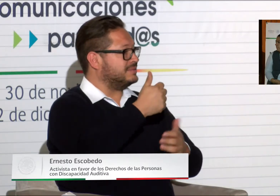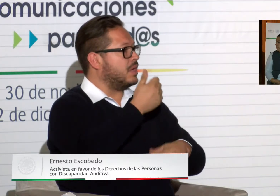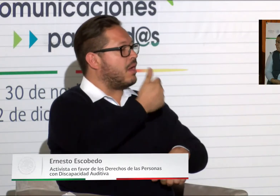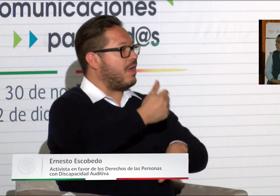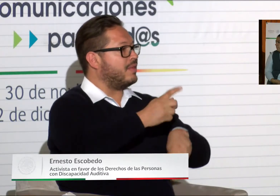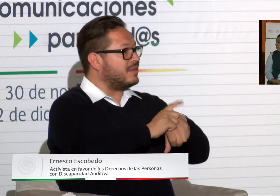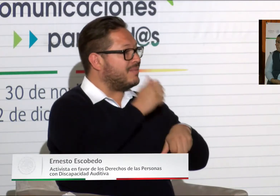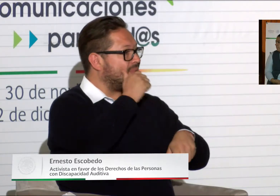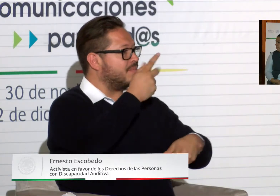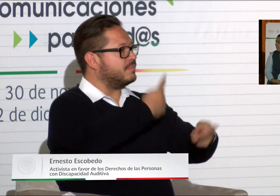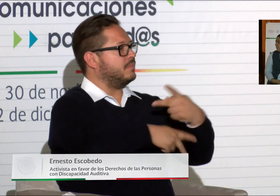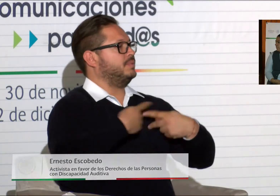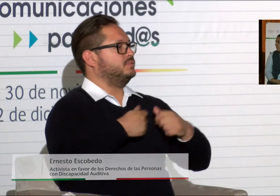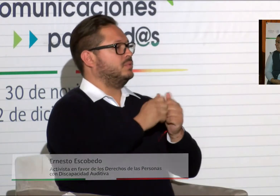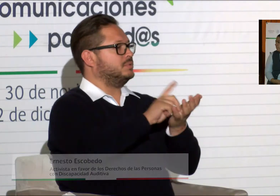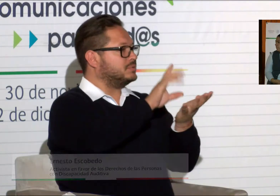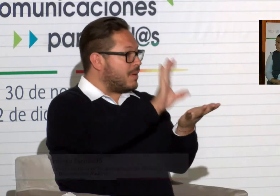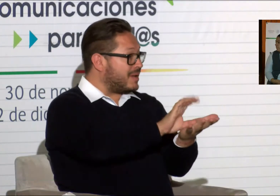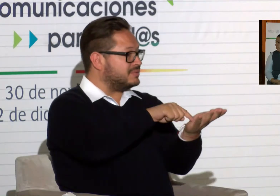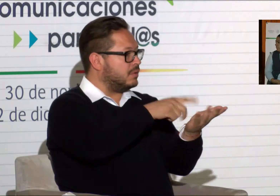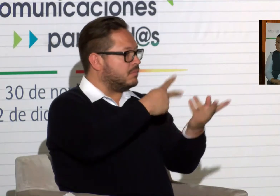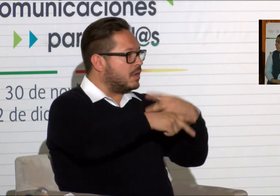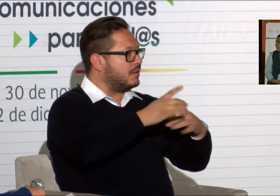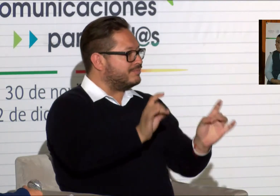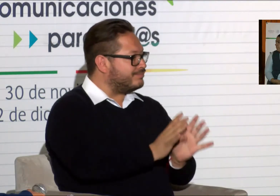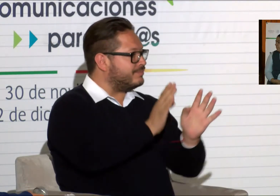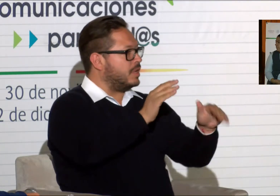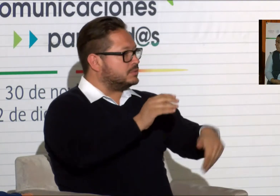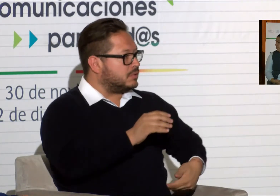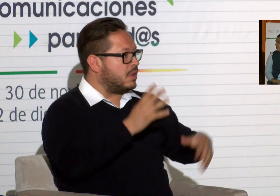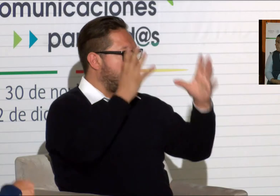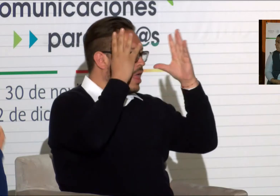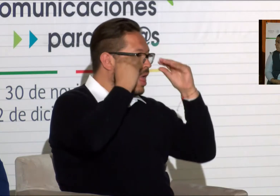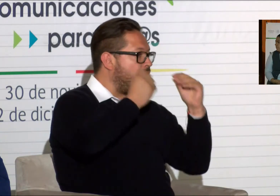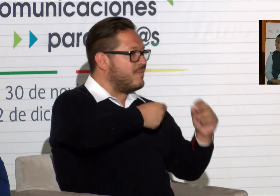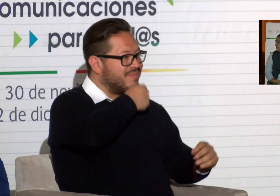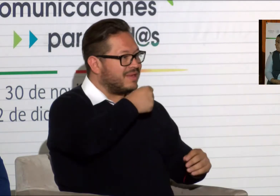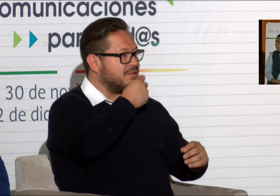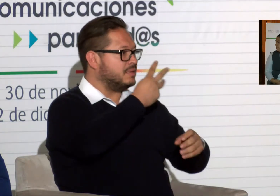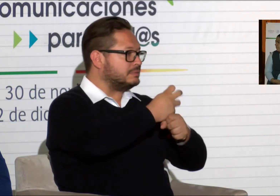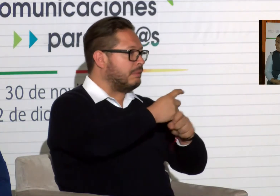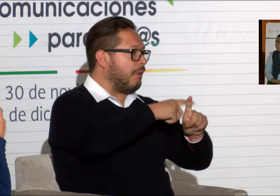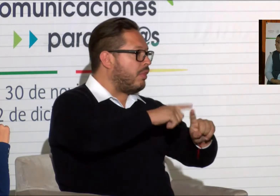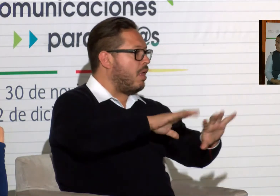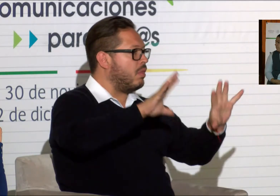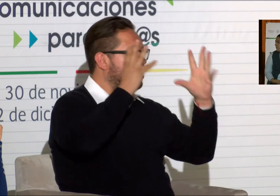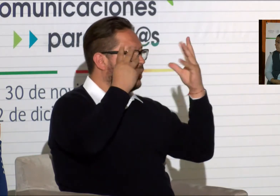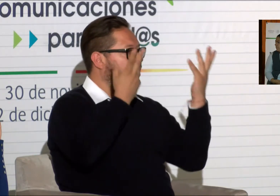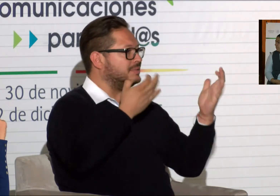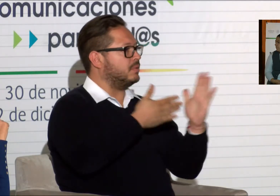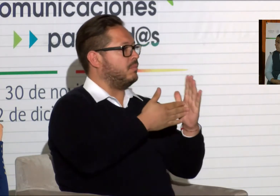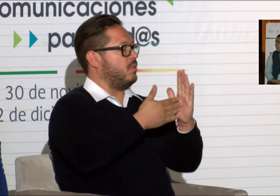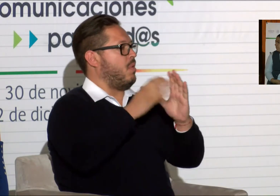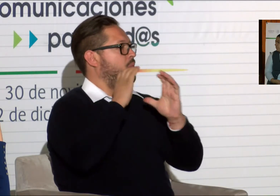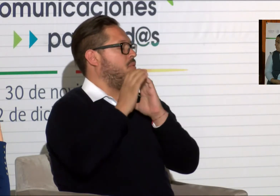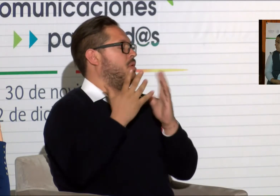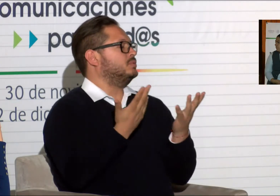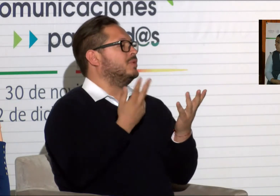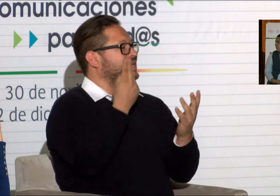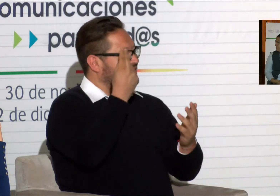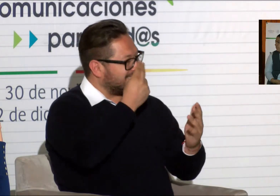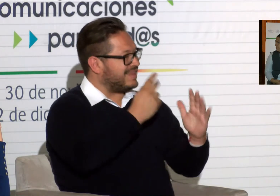La ley, hay veces que ni siquiera nos mencionan en la Cámara de Diputados. El presupuesto no va para las personas